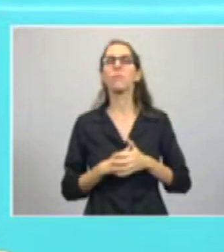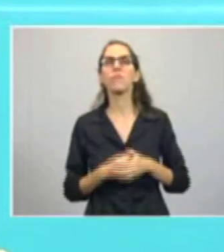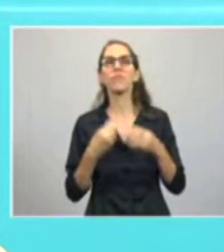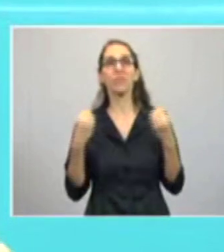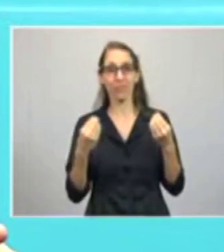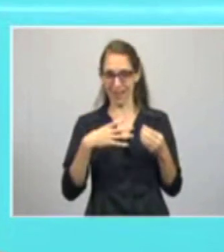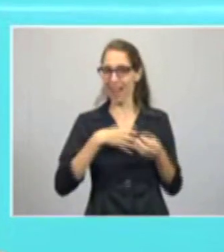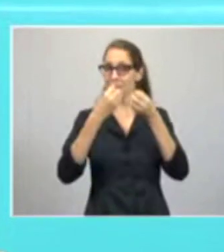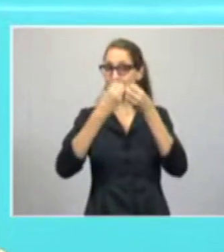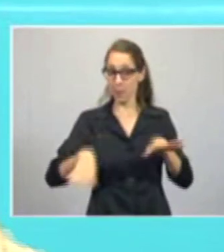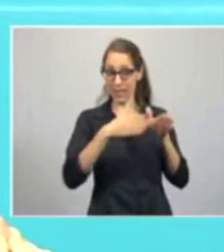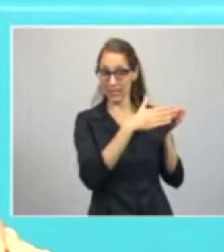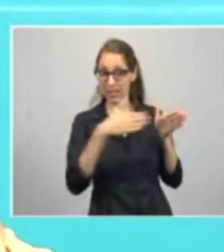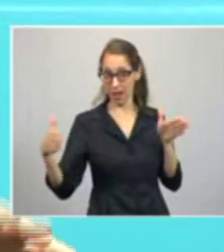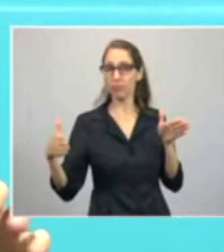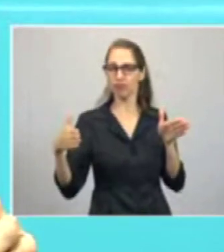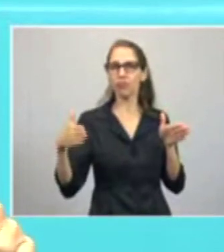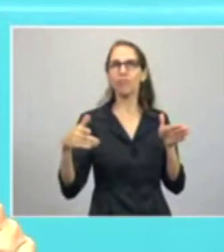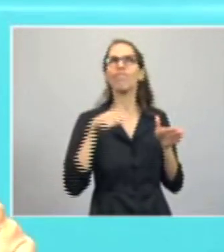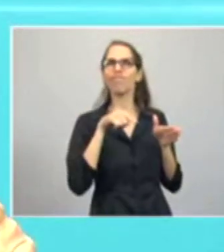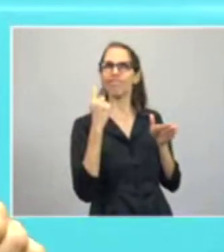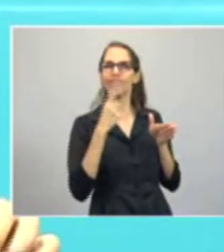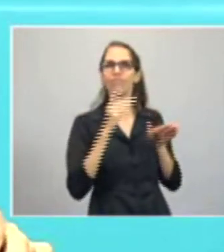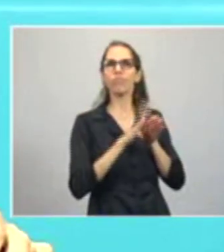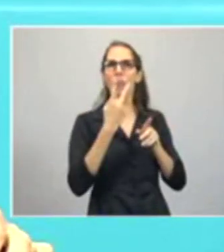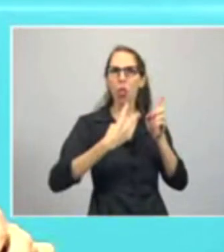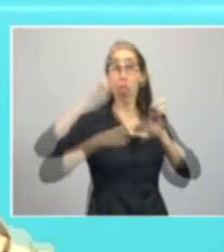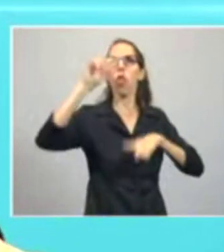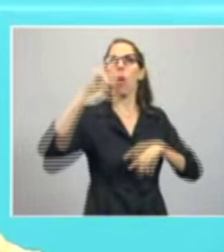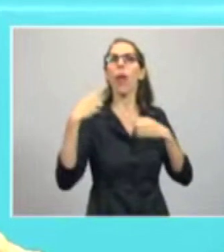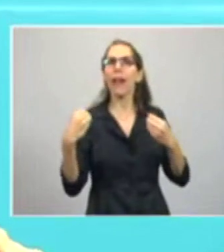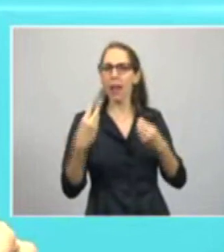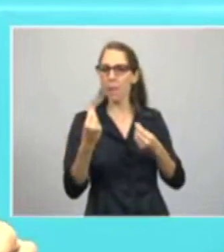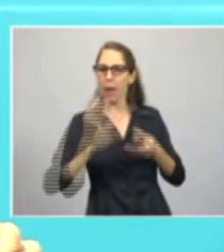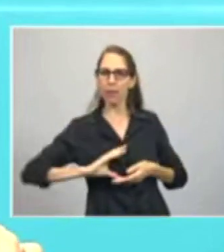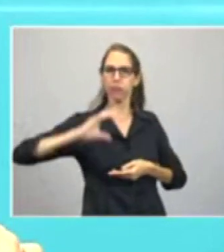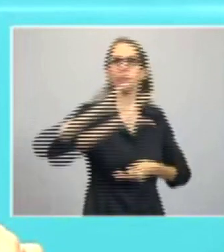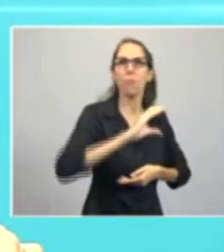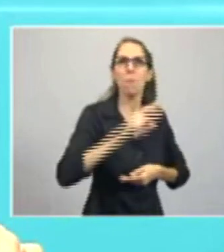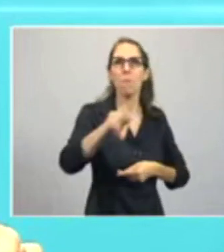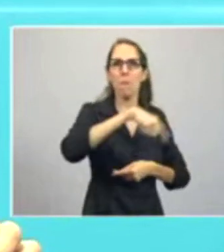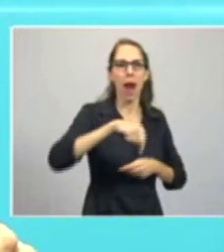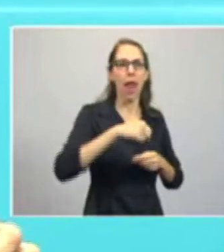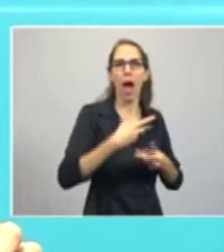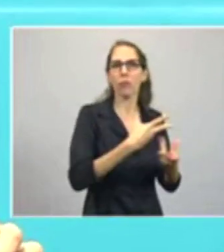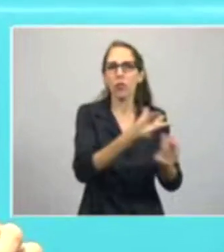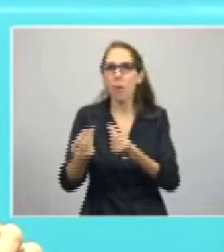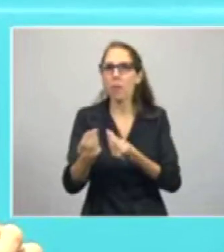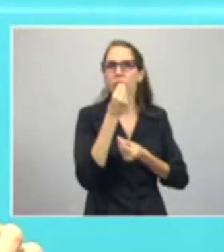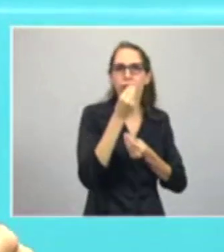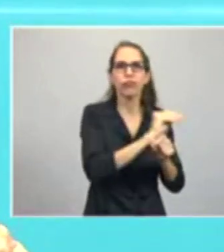Con el inicio del ciclo lectivo duplicamos prácticamente las partidas para comida en los comedores escolares.